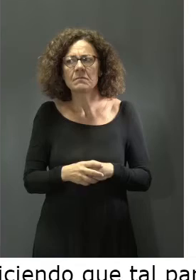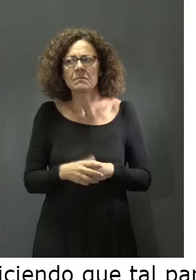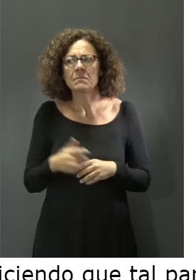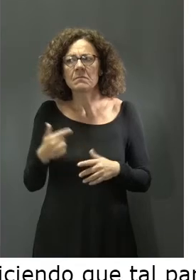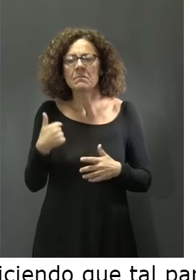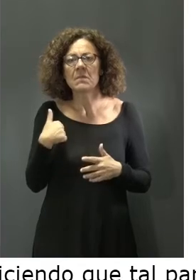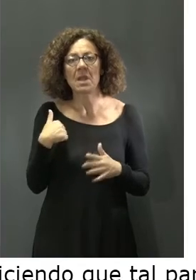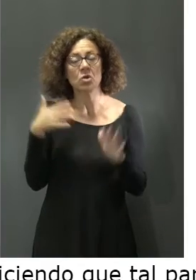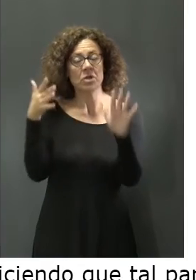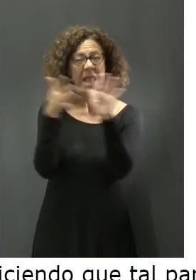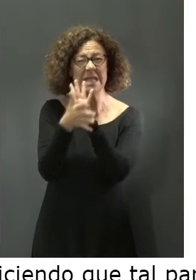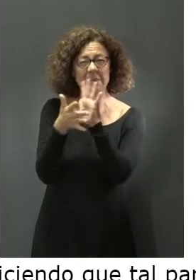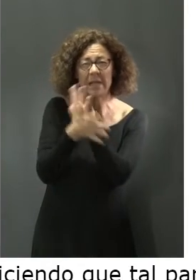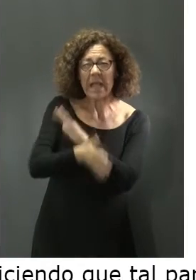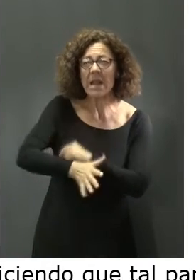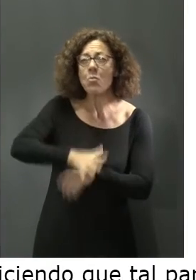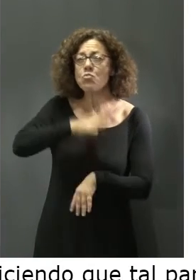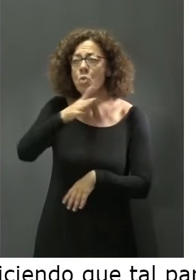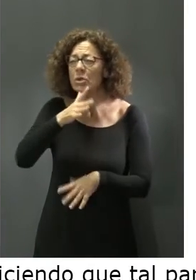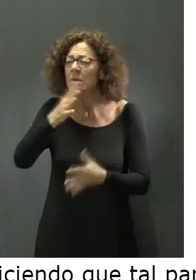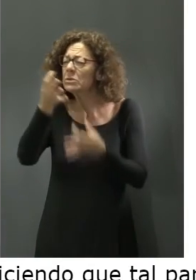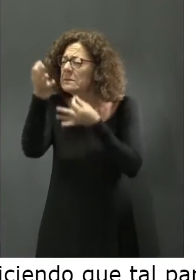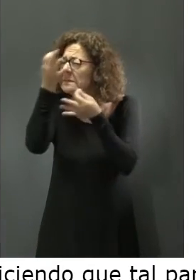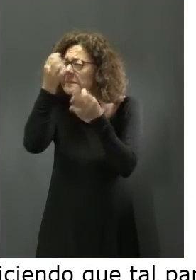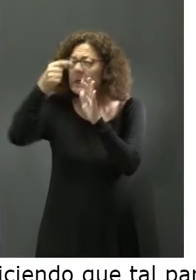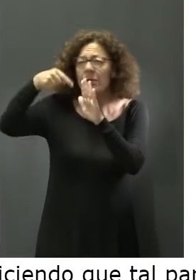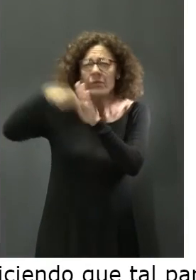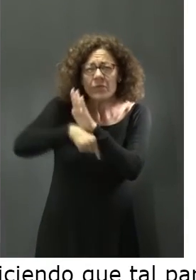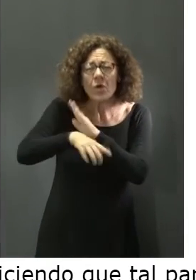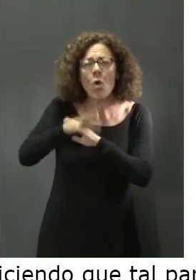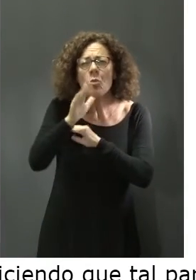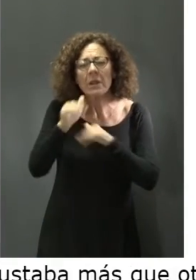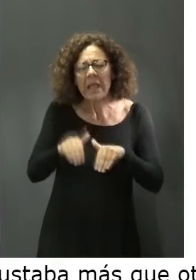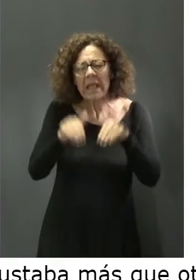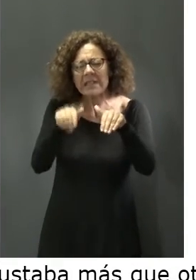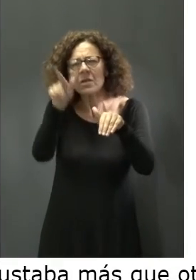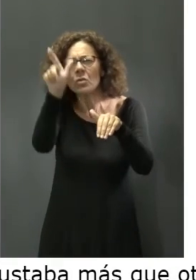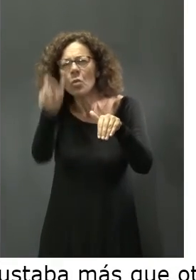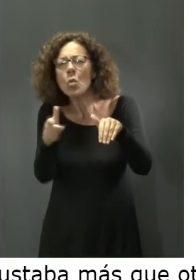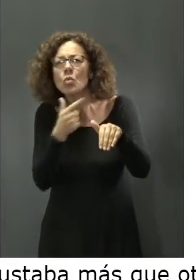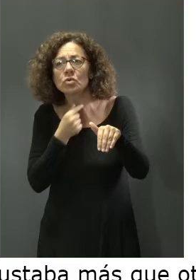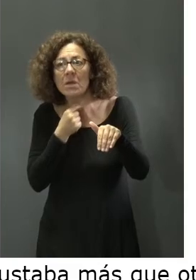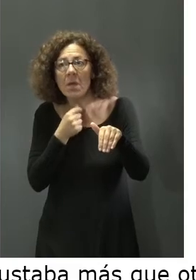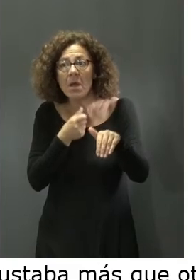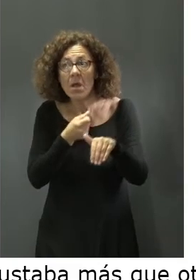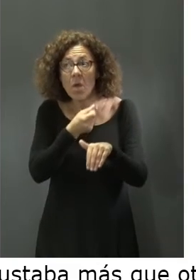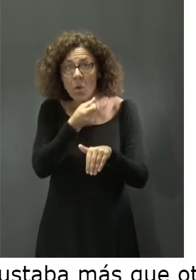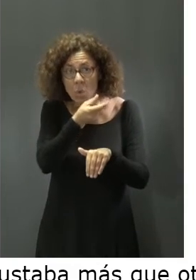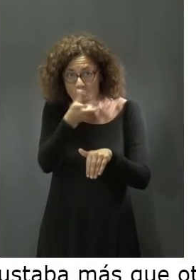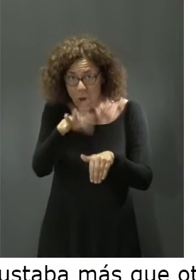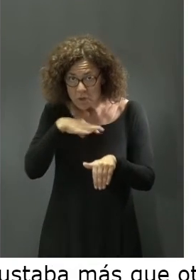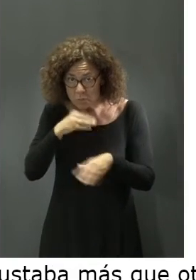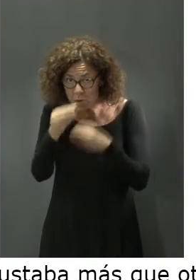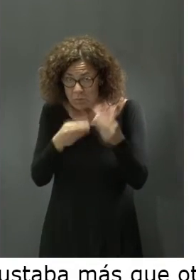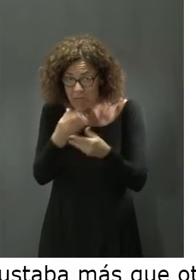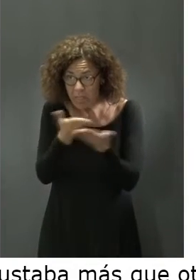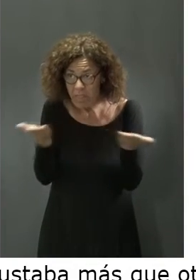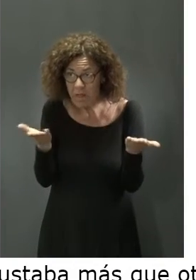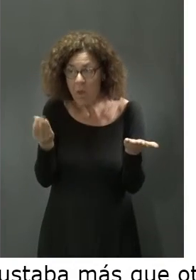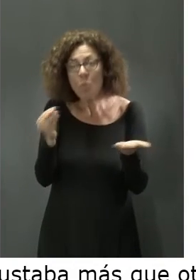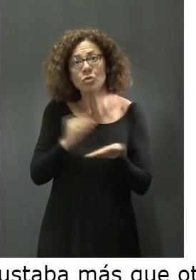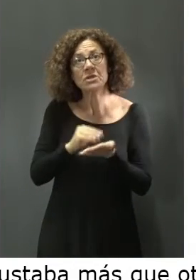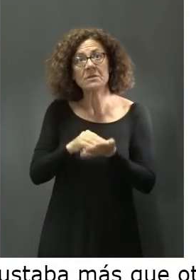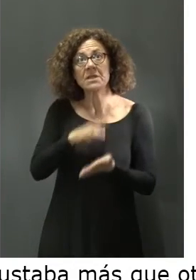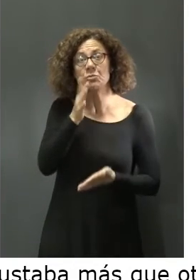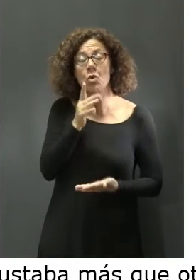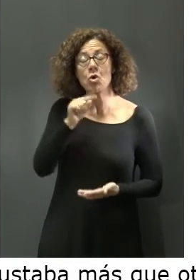absolutamente fundamentada de las razones que le llevaban a considerar que ese era su candidato. ¿Cuánto seríamos capaces de hacerlo? Muchas veces es cuestión de sentimientos,